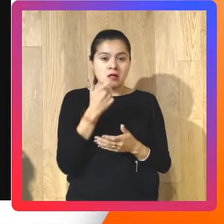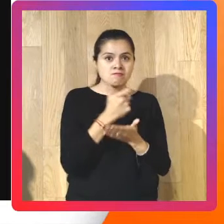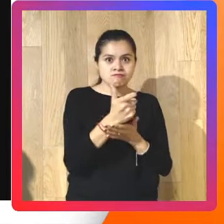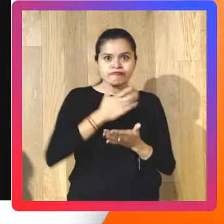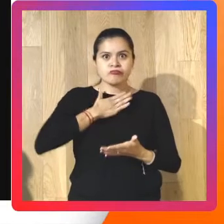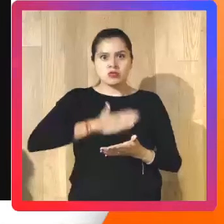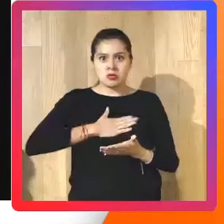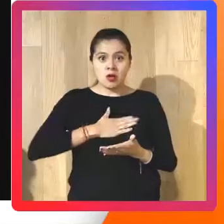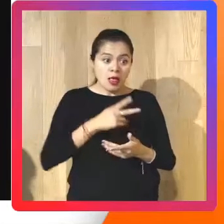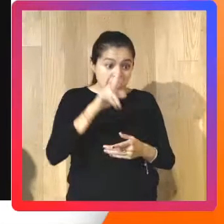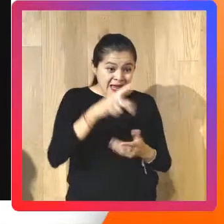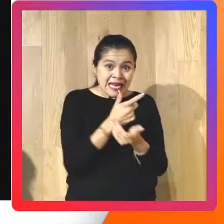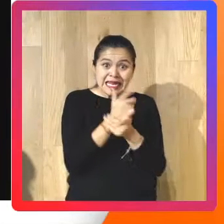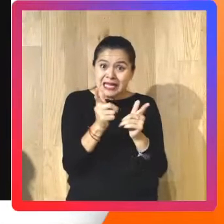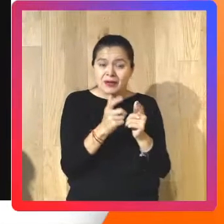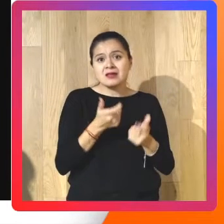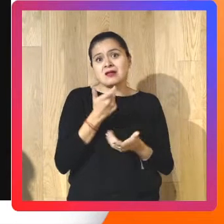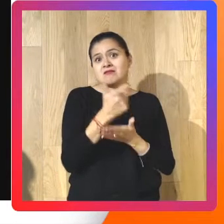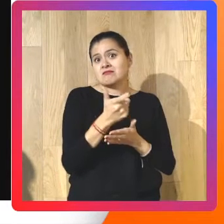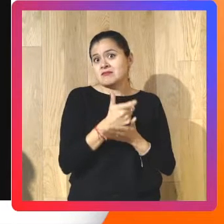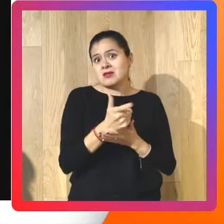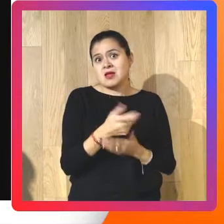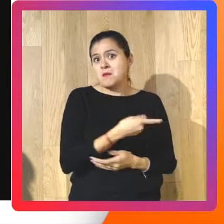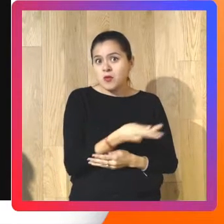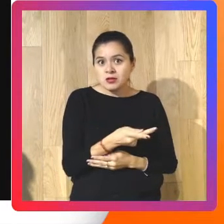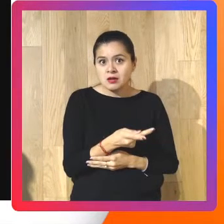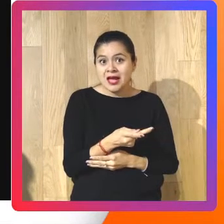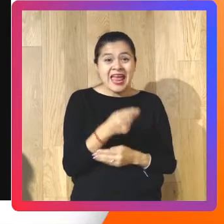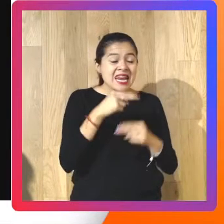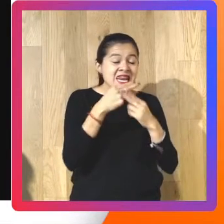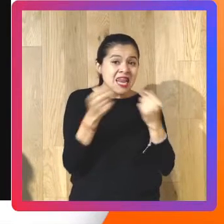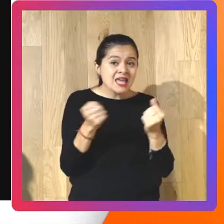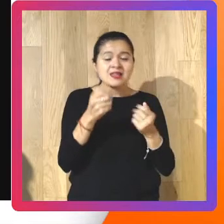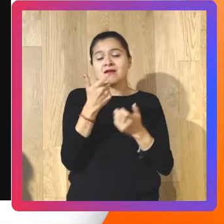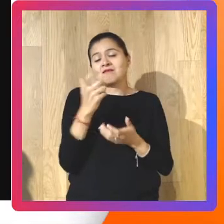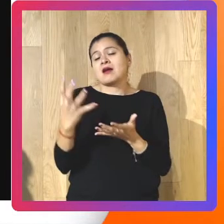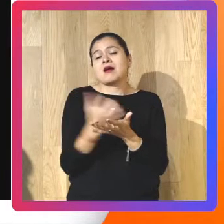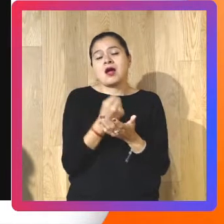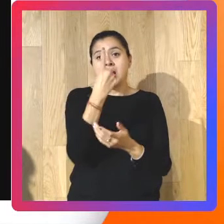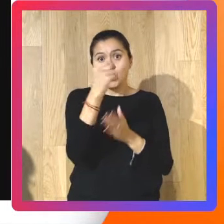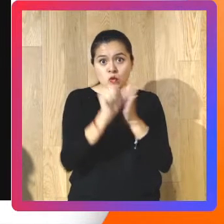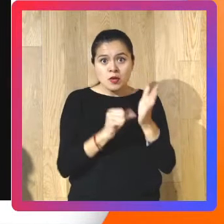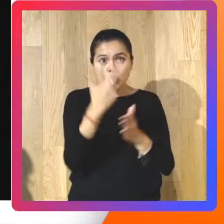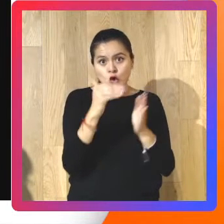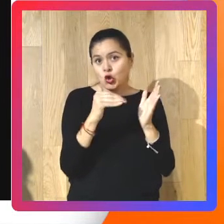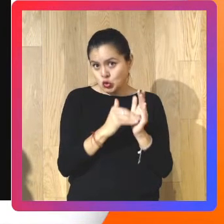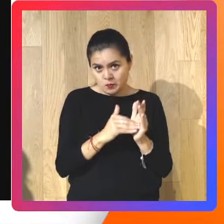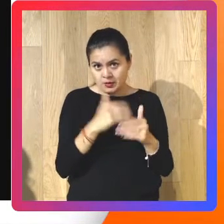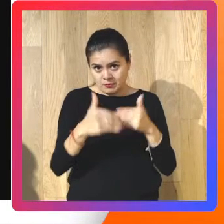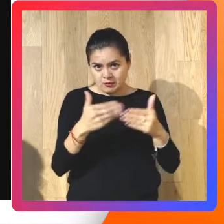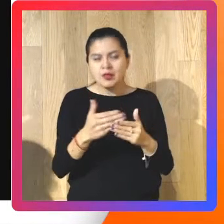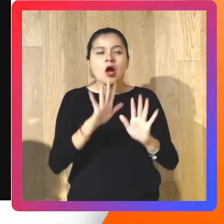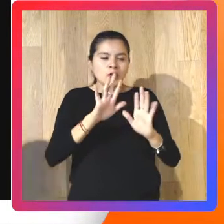de salarios de pobreza. Y eso es nadie ganando menos de 8,600 pesos. Pero ese no es el objetivo de esta reunión, como nos lo van a